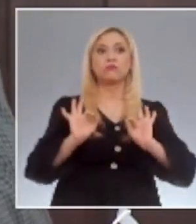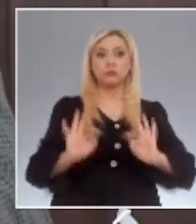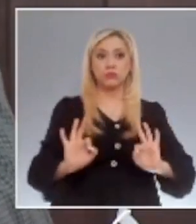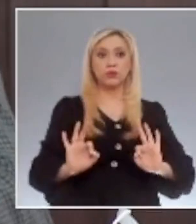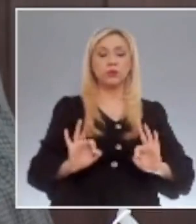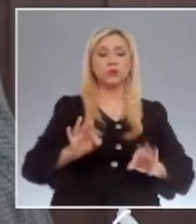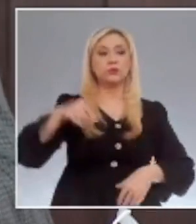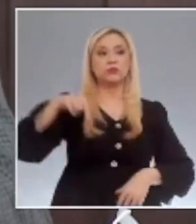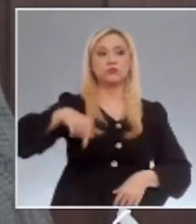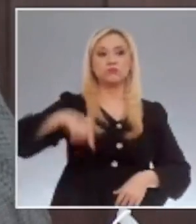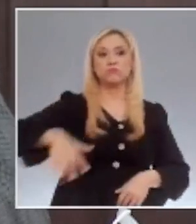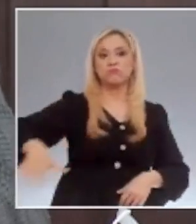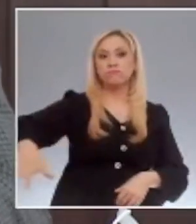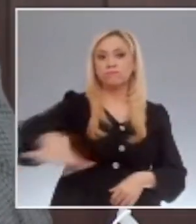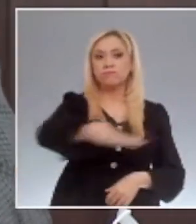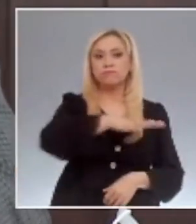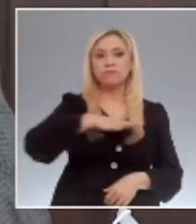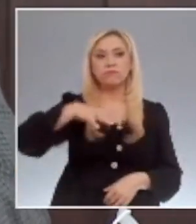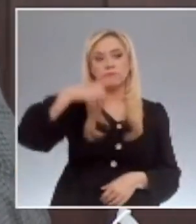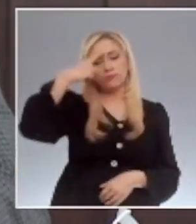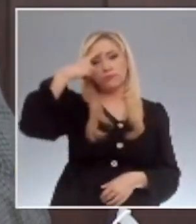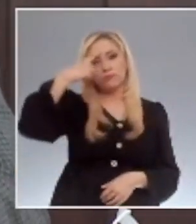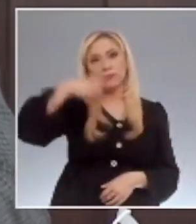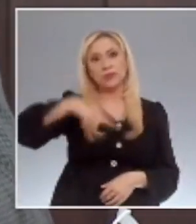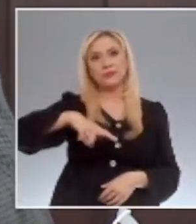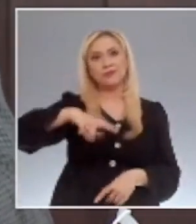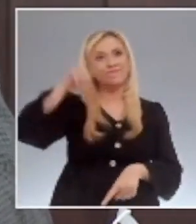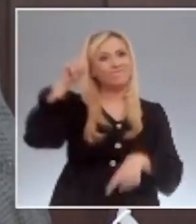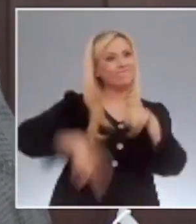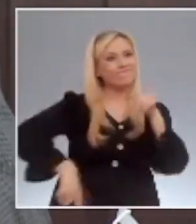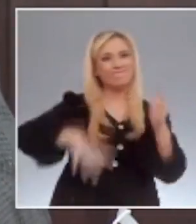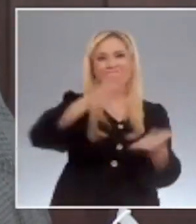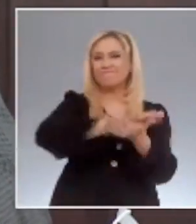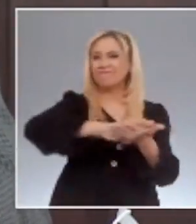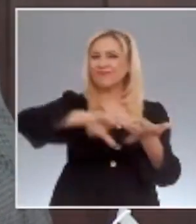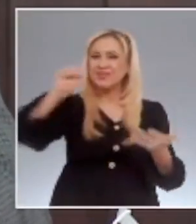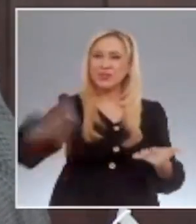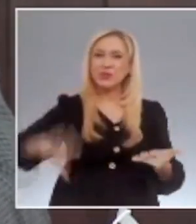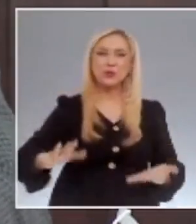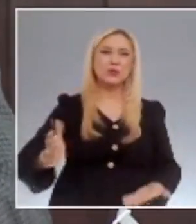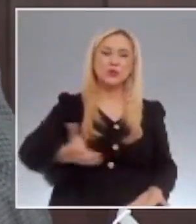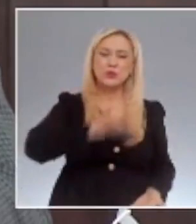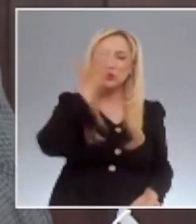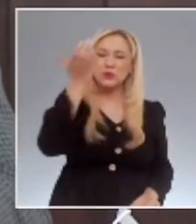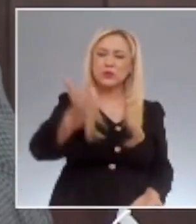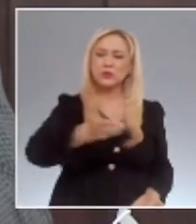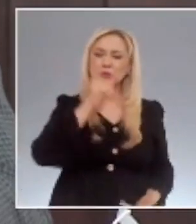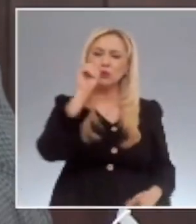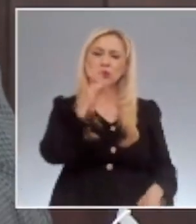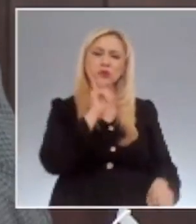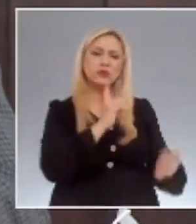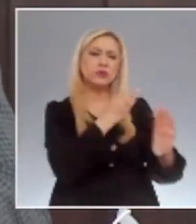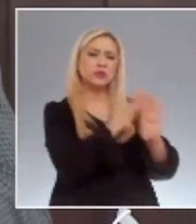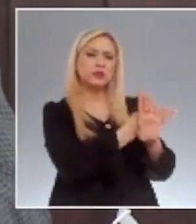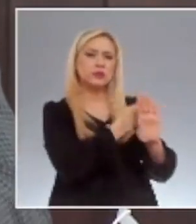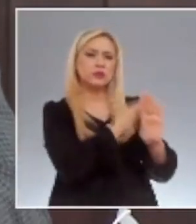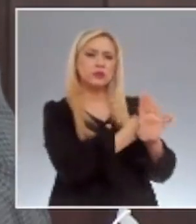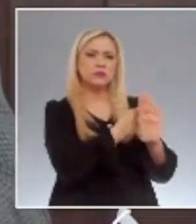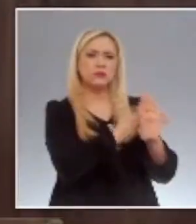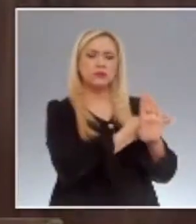digamos desterrar uno de los males más terribles para las mujeres que a la persecución por